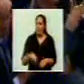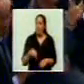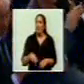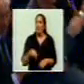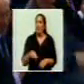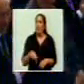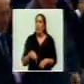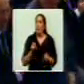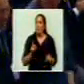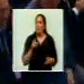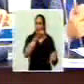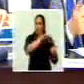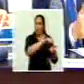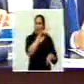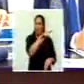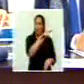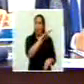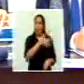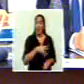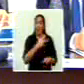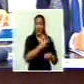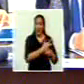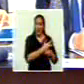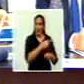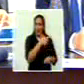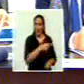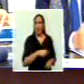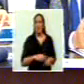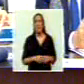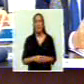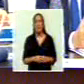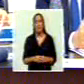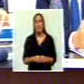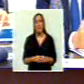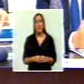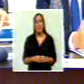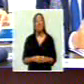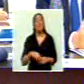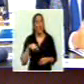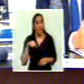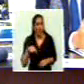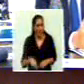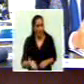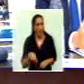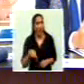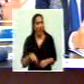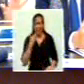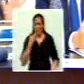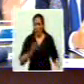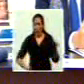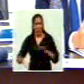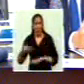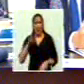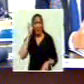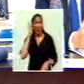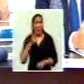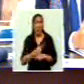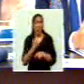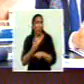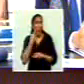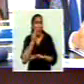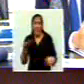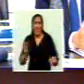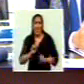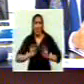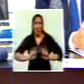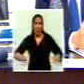allí, en Río Tercero, que también si entran, acá tengo tal lío de papeles que no se lo voy poder mostrar porque yo tengo que romper todo,